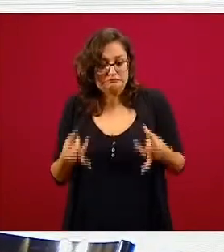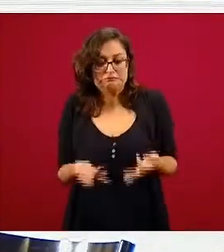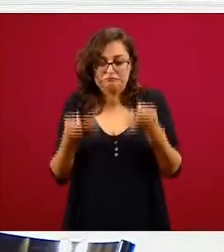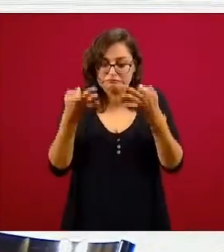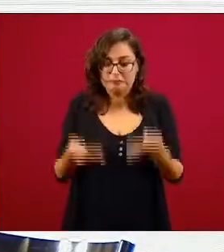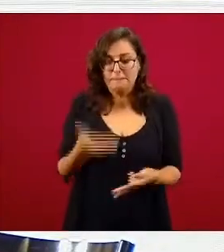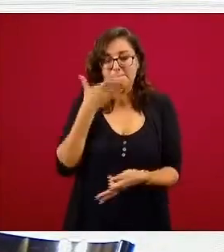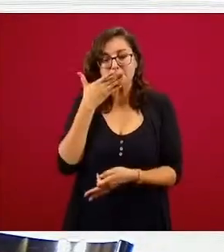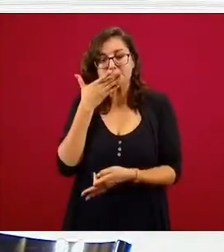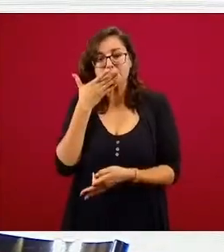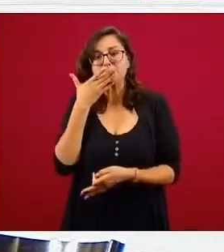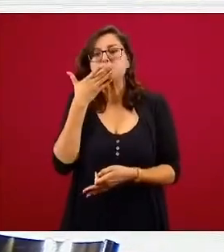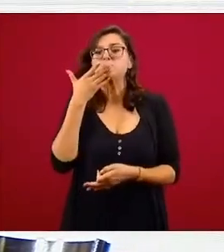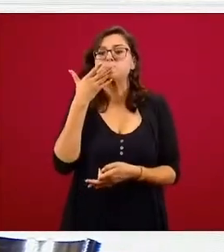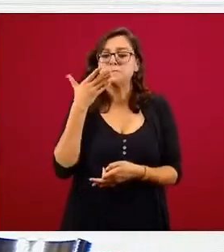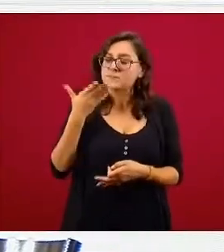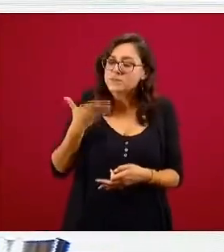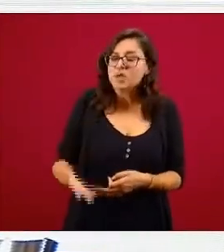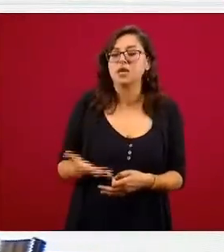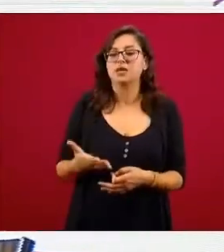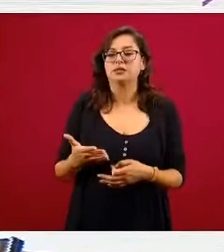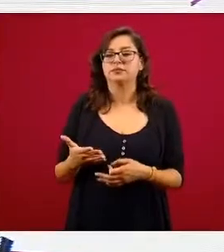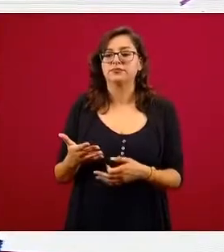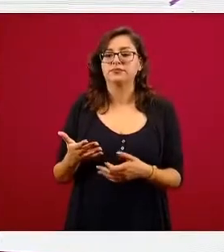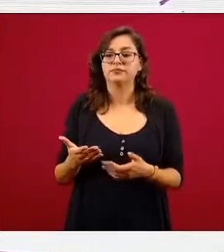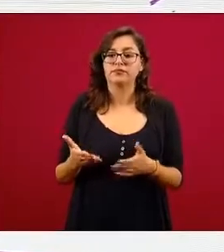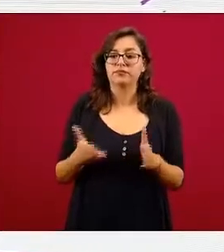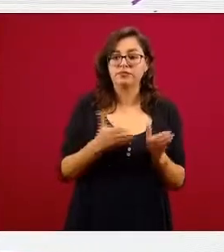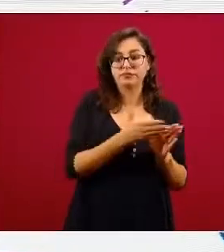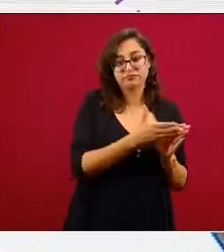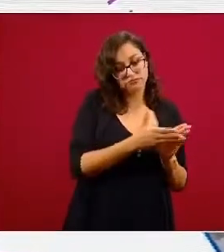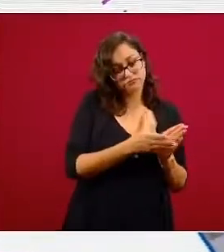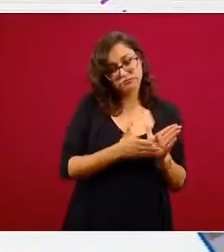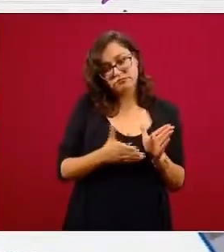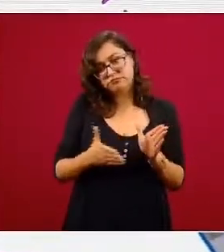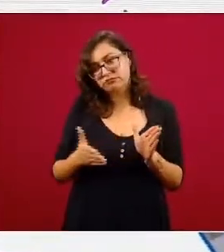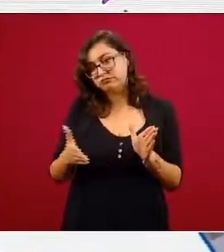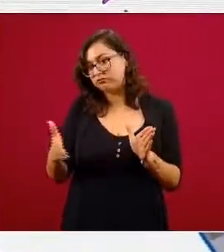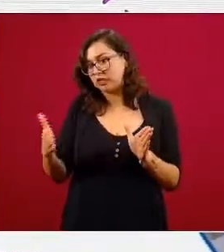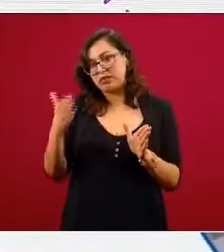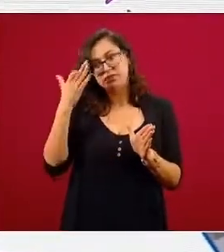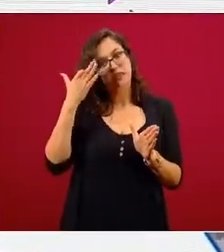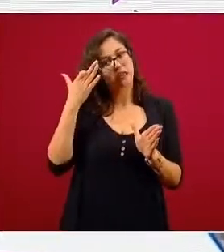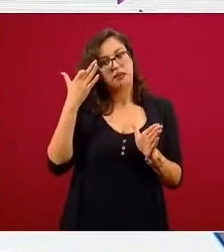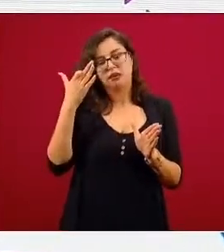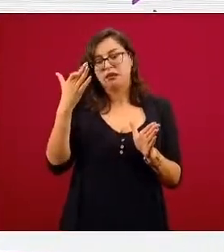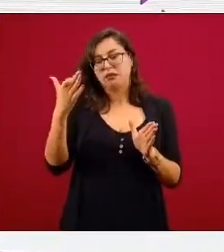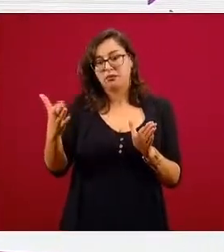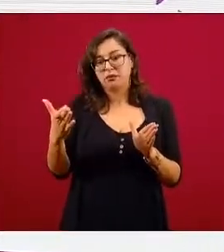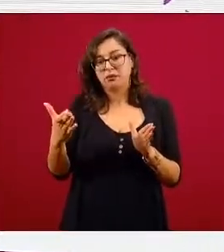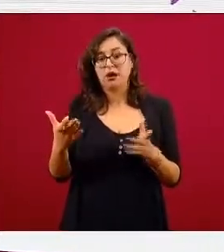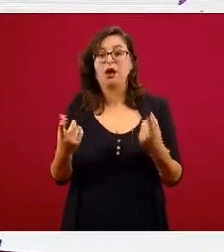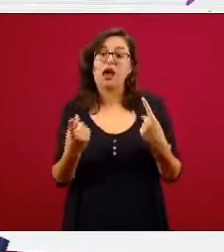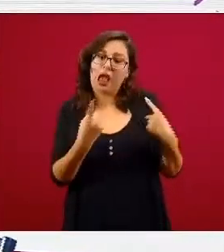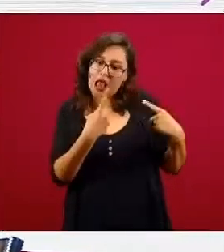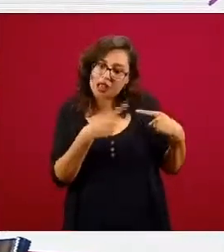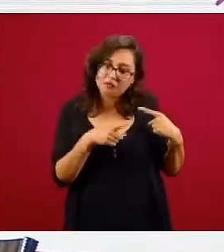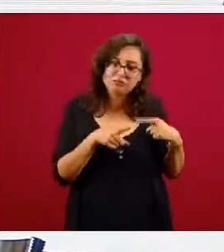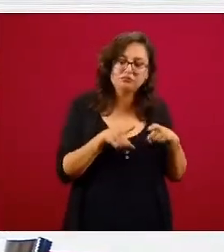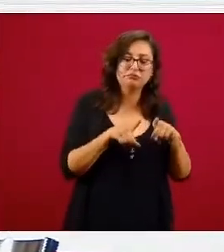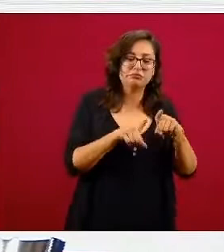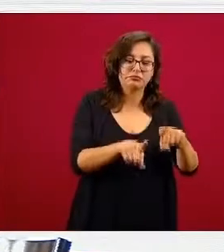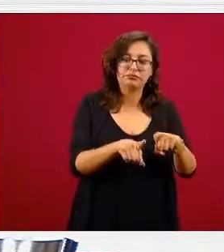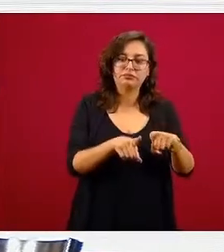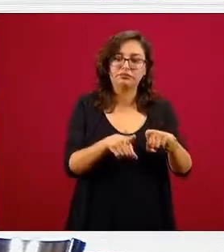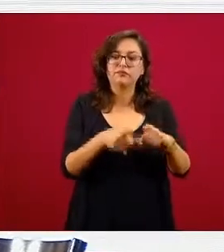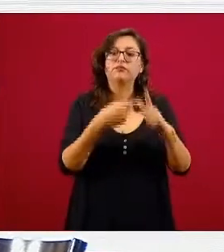composición y la antigenicidad de la vacuna que se lleva todo este tiempo. En paralelo, empieza en el mes